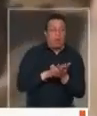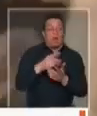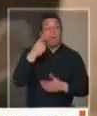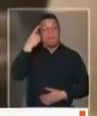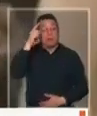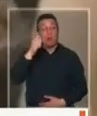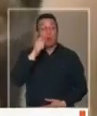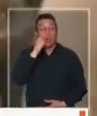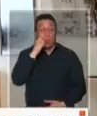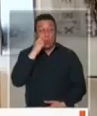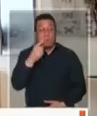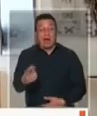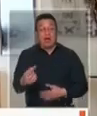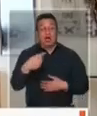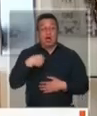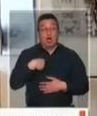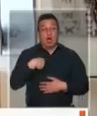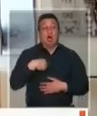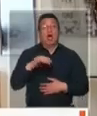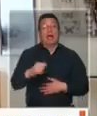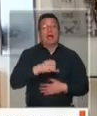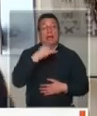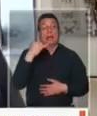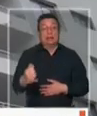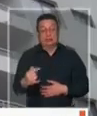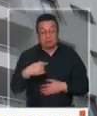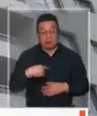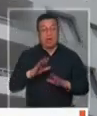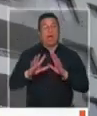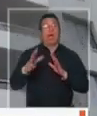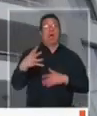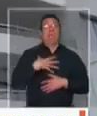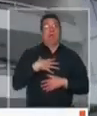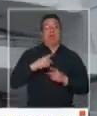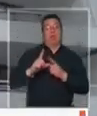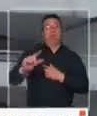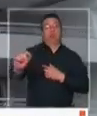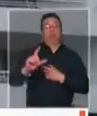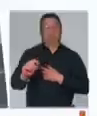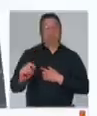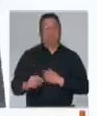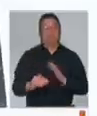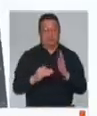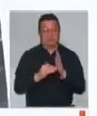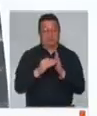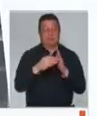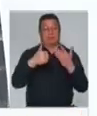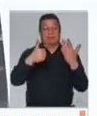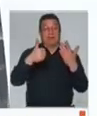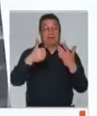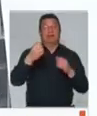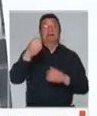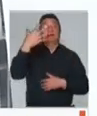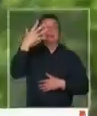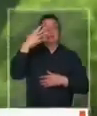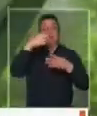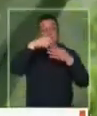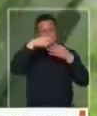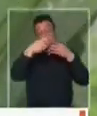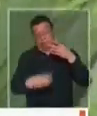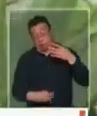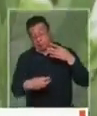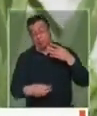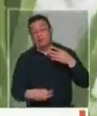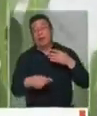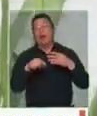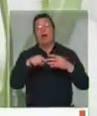humanos generalmente ellas le hacen el quite. Del piso 6 al 5 habría caído la serpiente